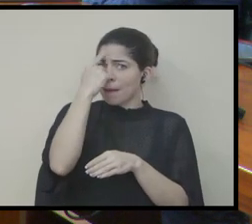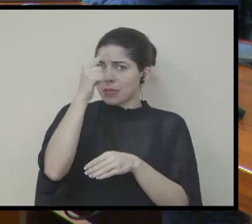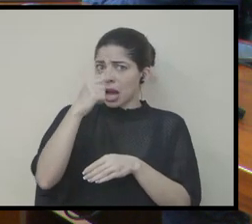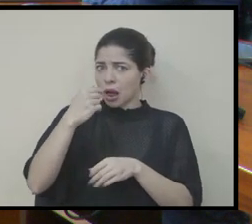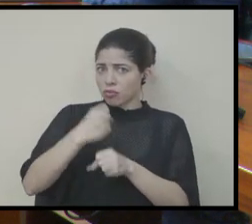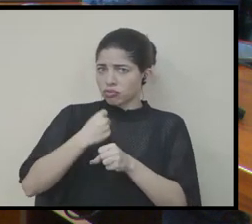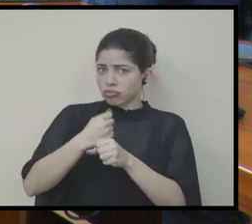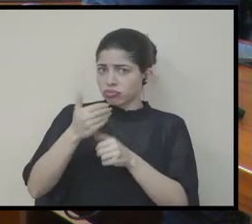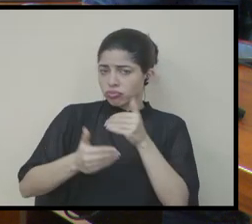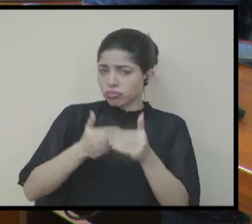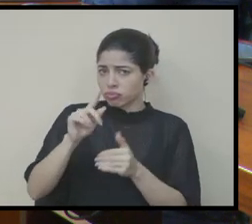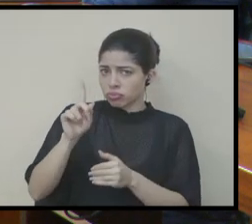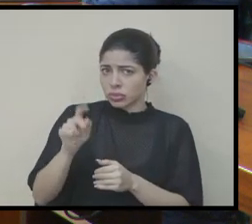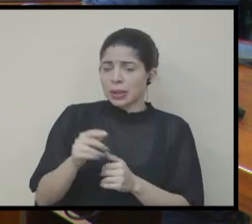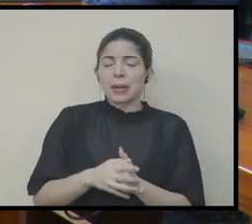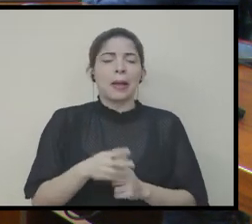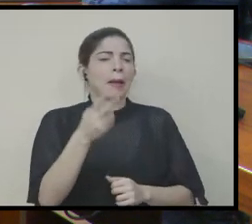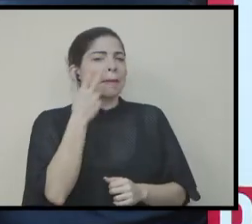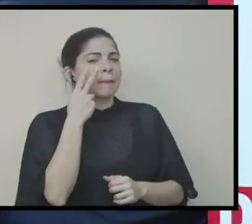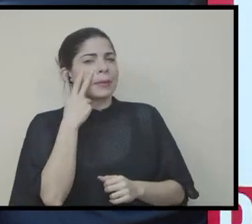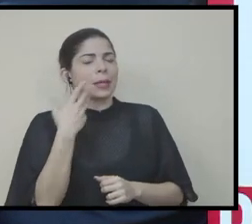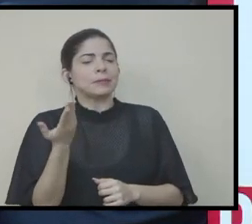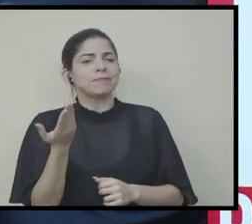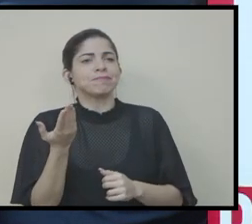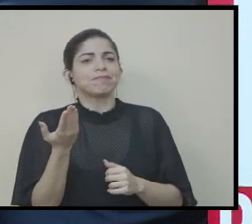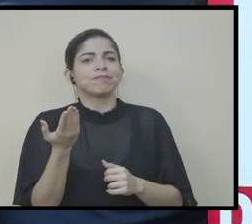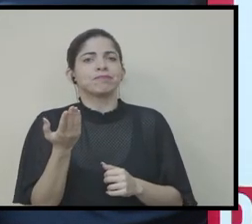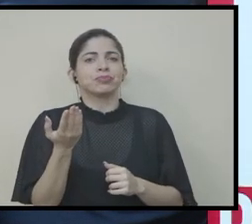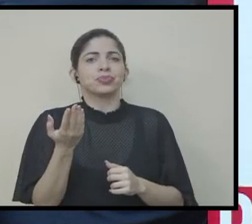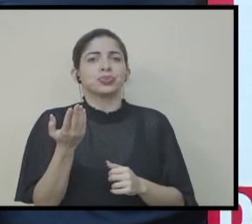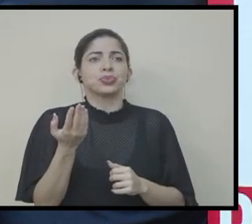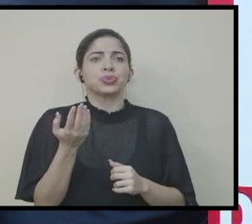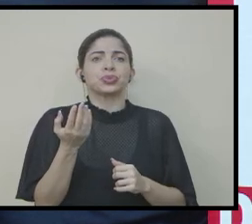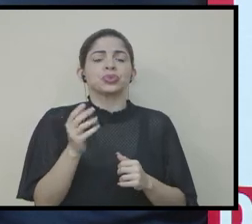esta operación? Vieras que